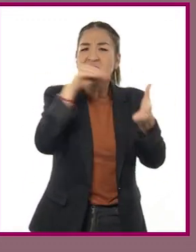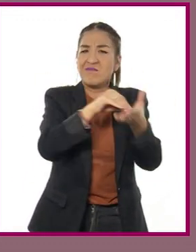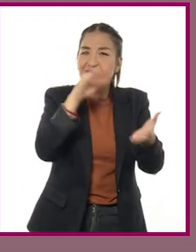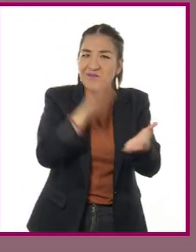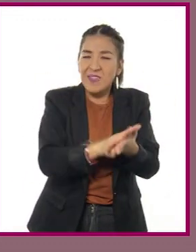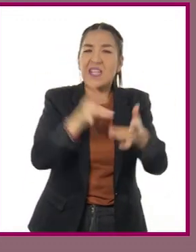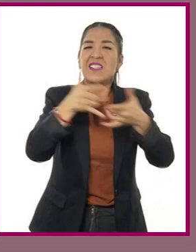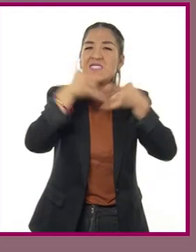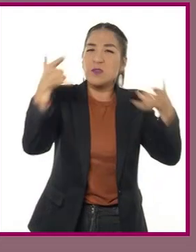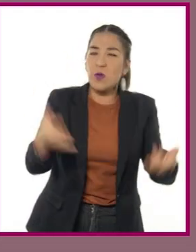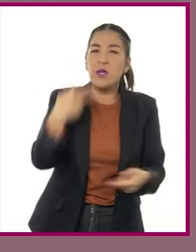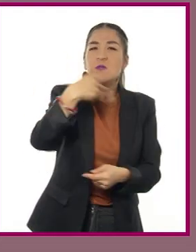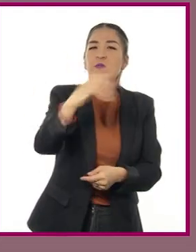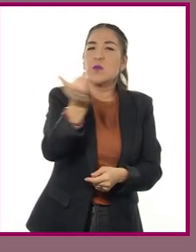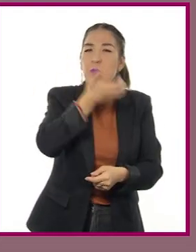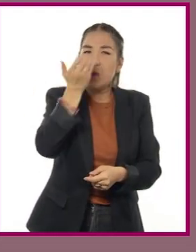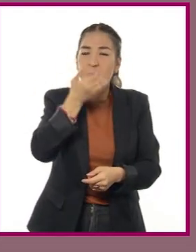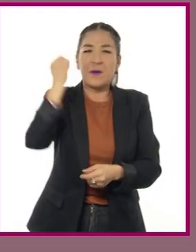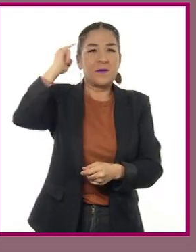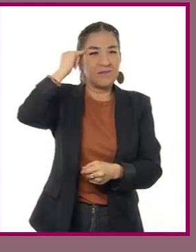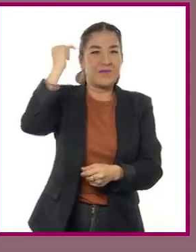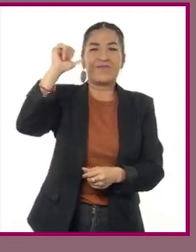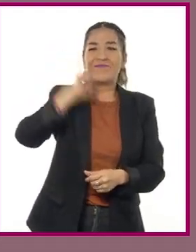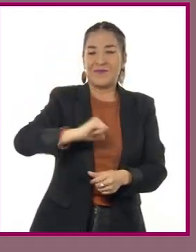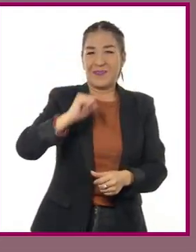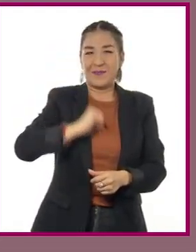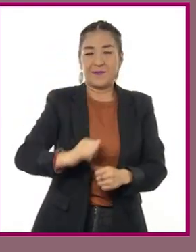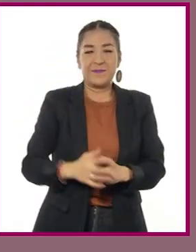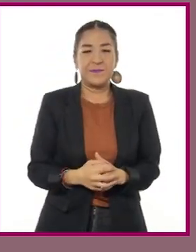las costumbres prehispánicas de Mesoamérica.